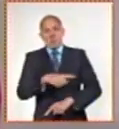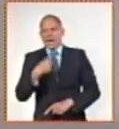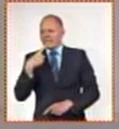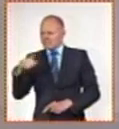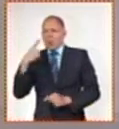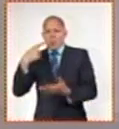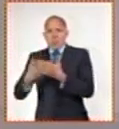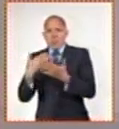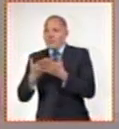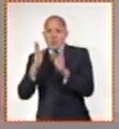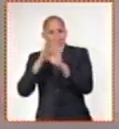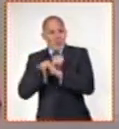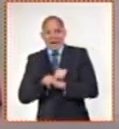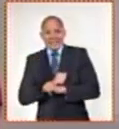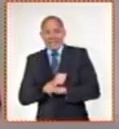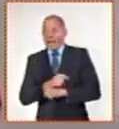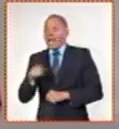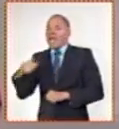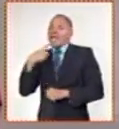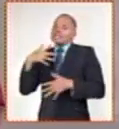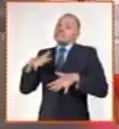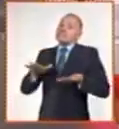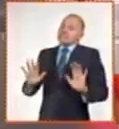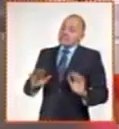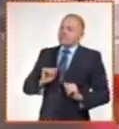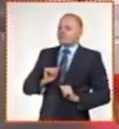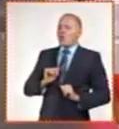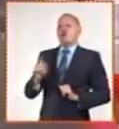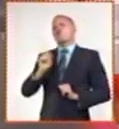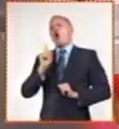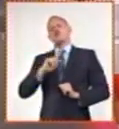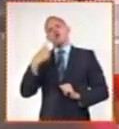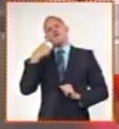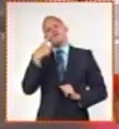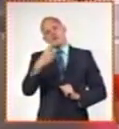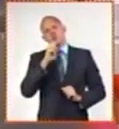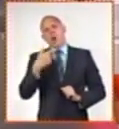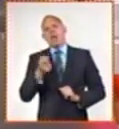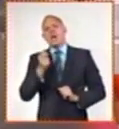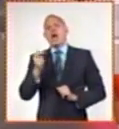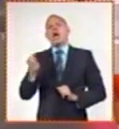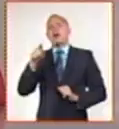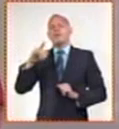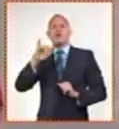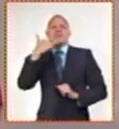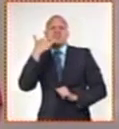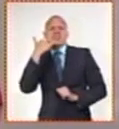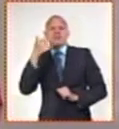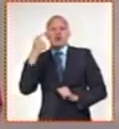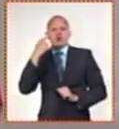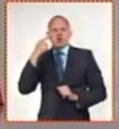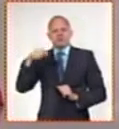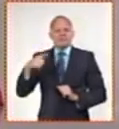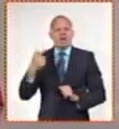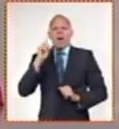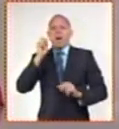fíjate, 26.000 mensajes, en los cuales se hacía referencia supuestamente a la presidenta o